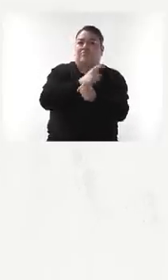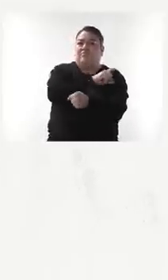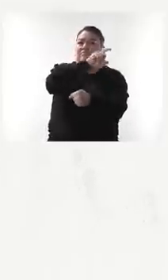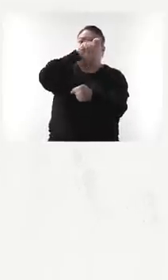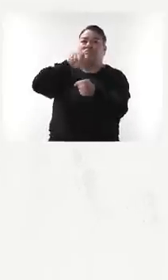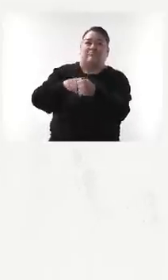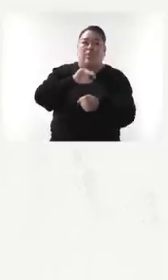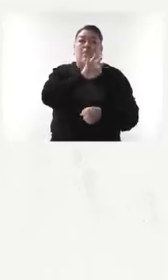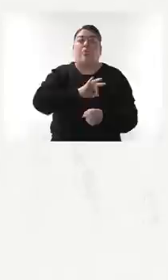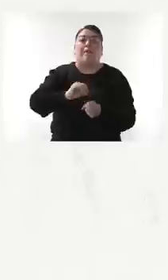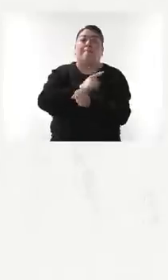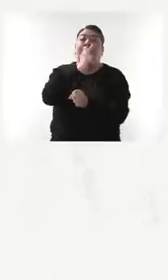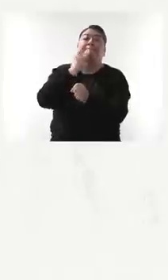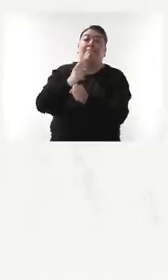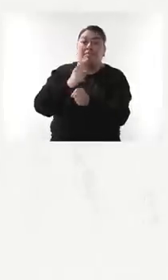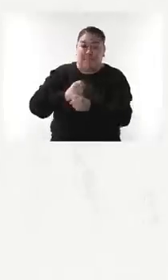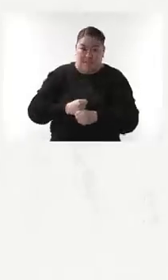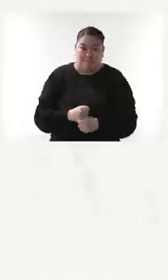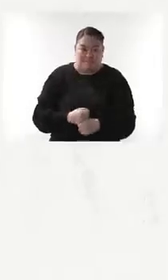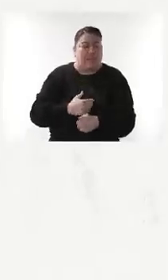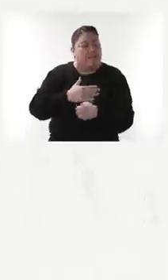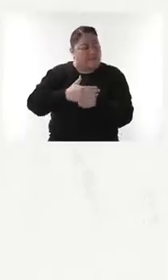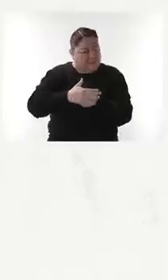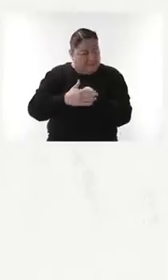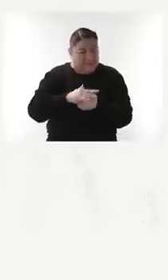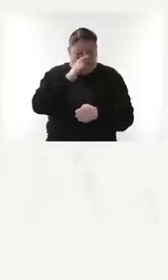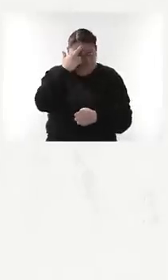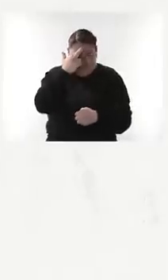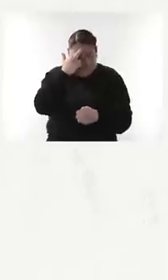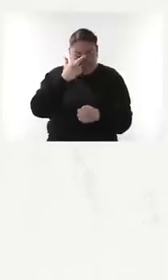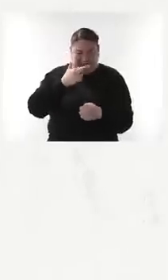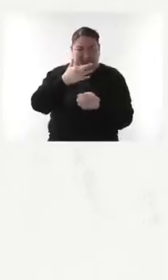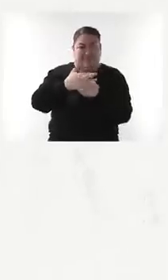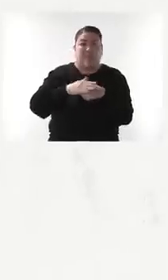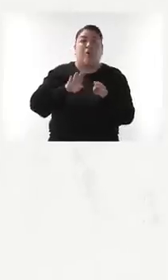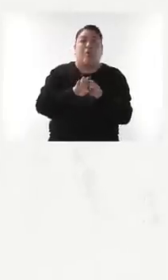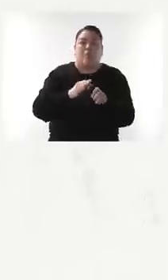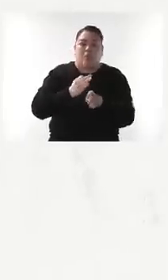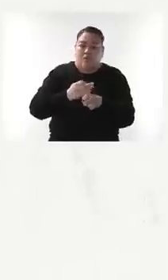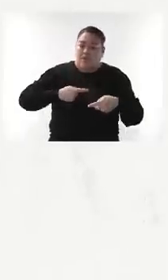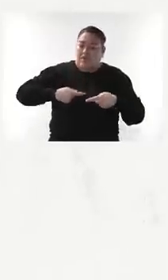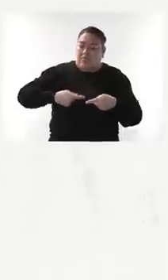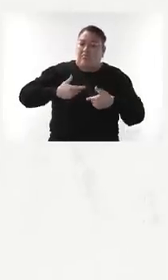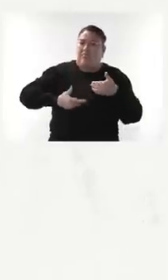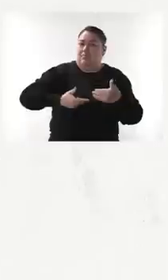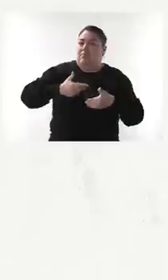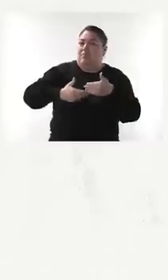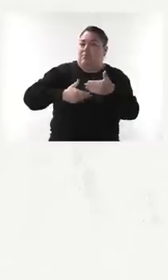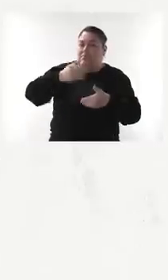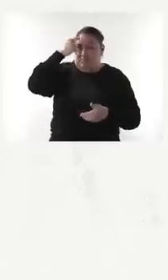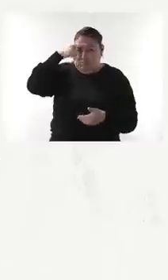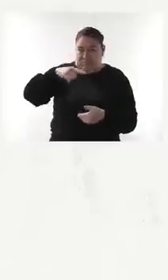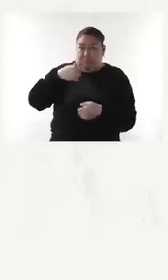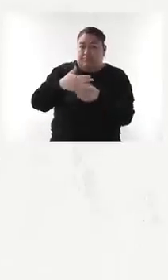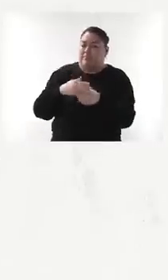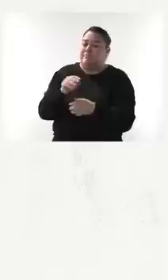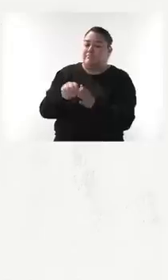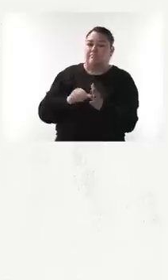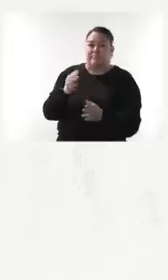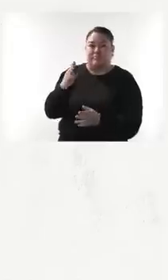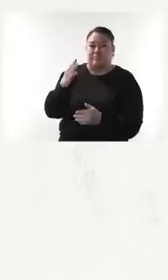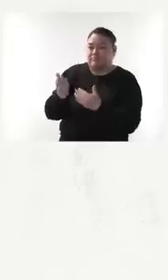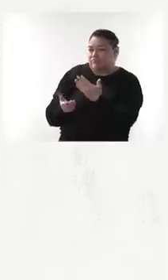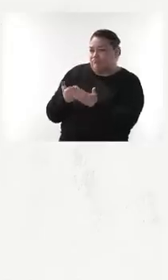subir a primera. Esto lo vamos a llevar, como dije, como un resultado definitivo a la Asamblea de Mayo.